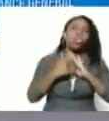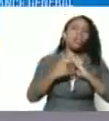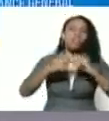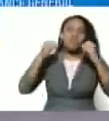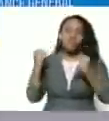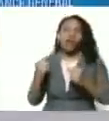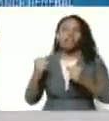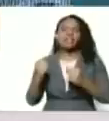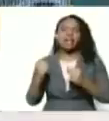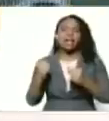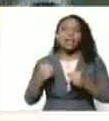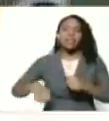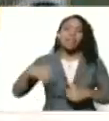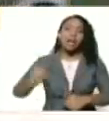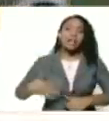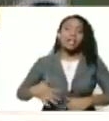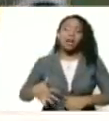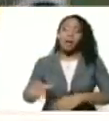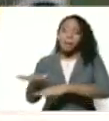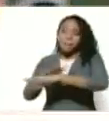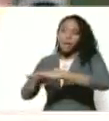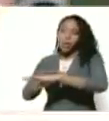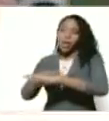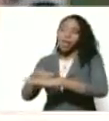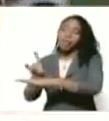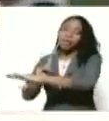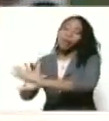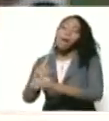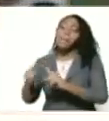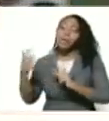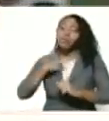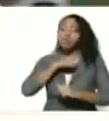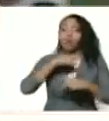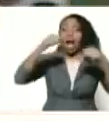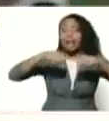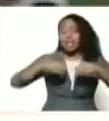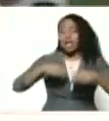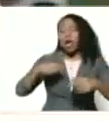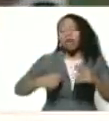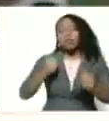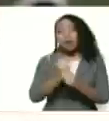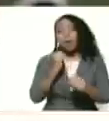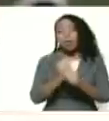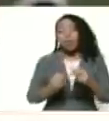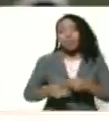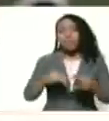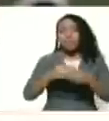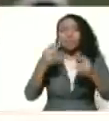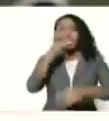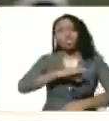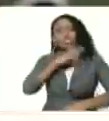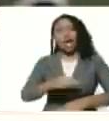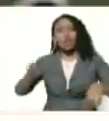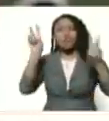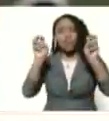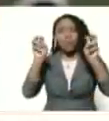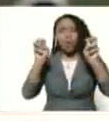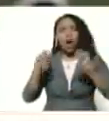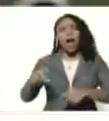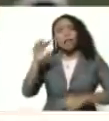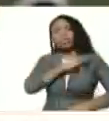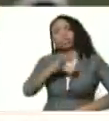ultraderecha. Perdonen, disculpen, pero estamos trabajando construyendo el socialismo nuevo, el